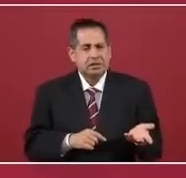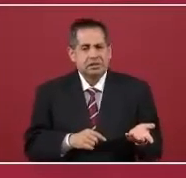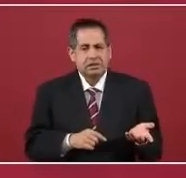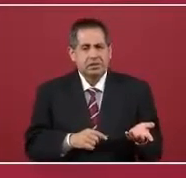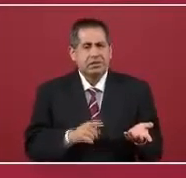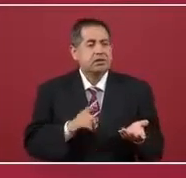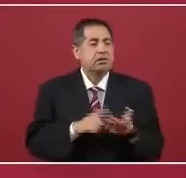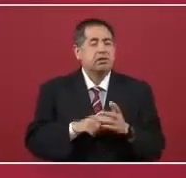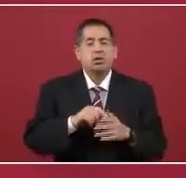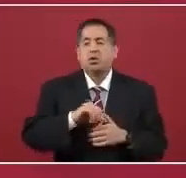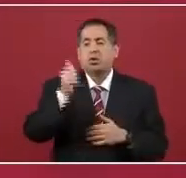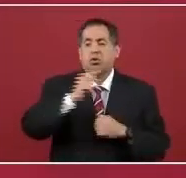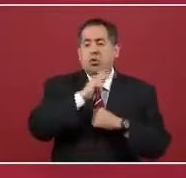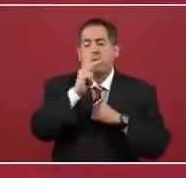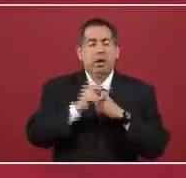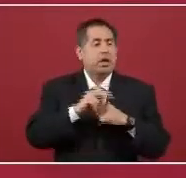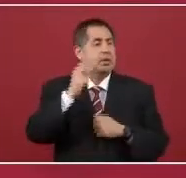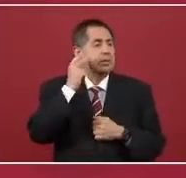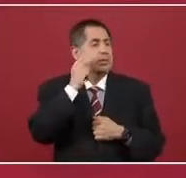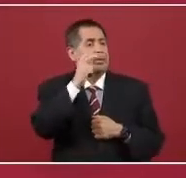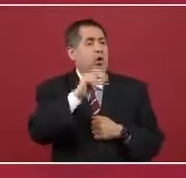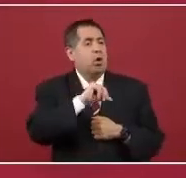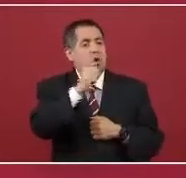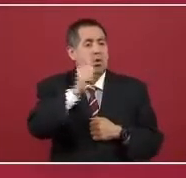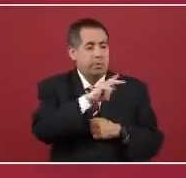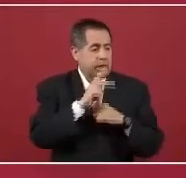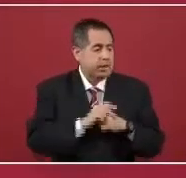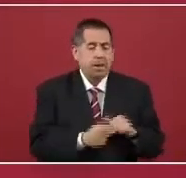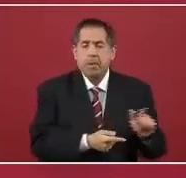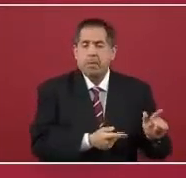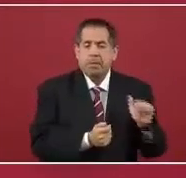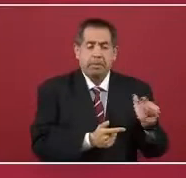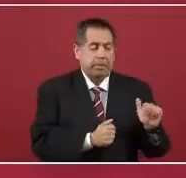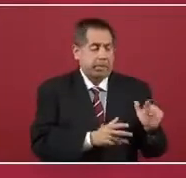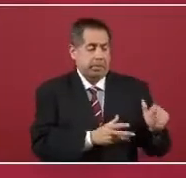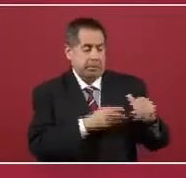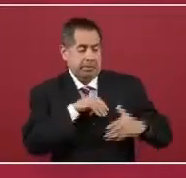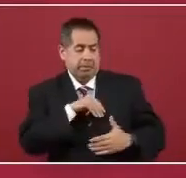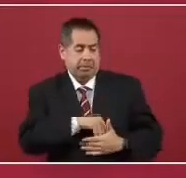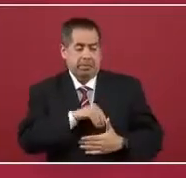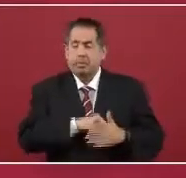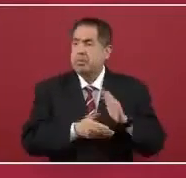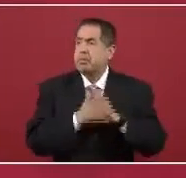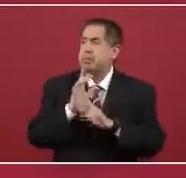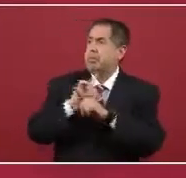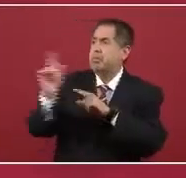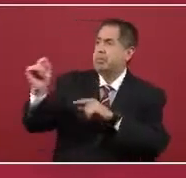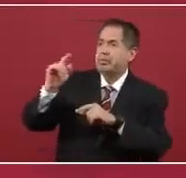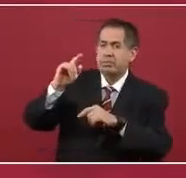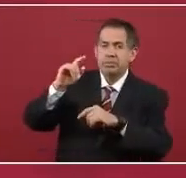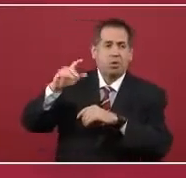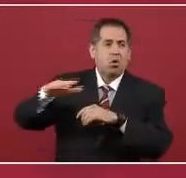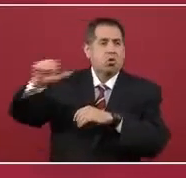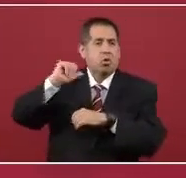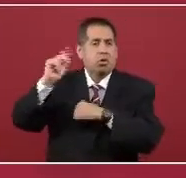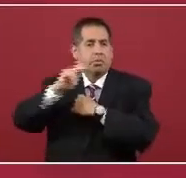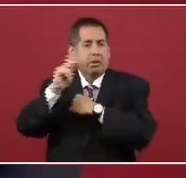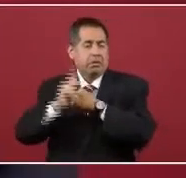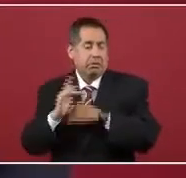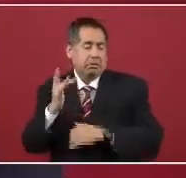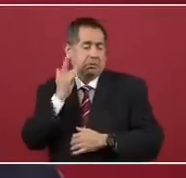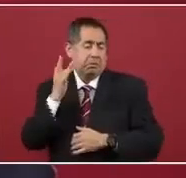iban al extranjero a vivir a costillas del erario, puro fifí, con todo respeto,